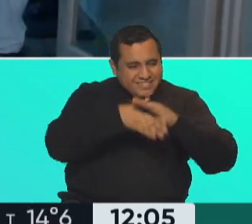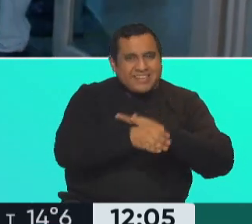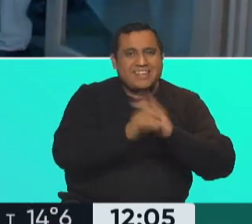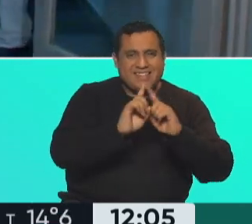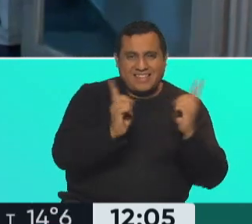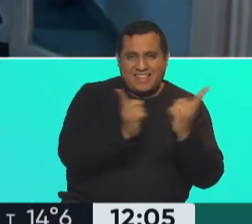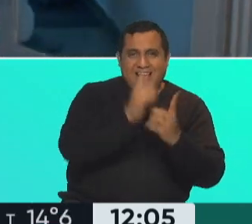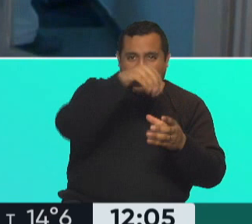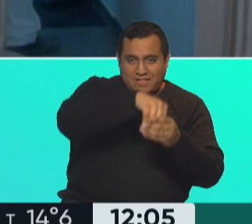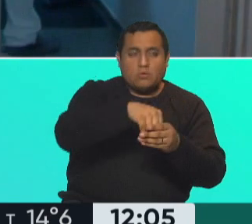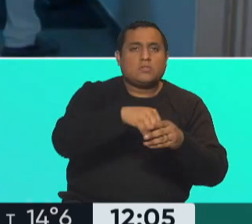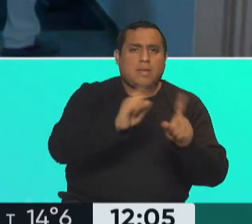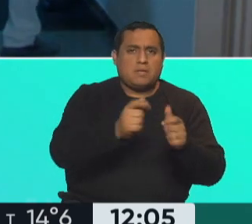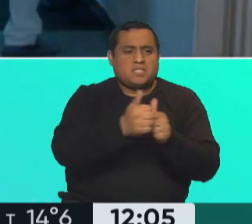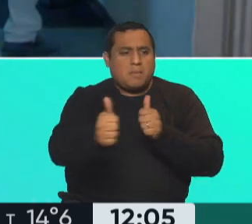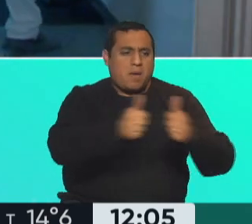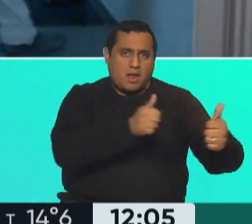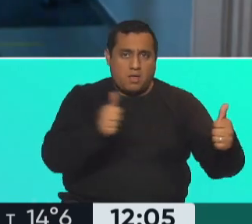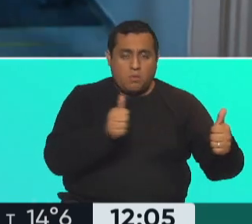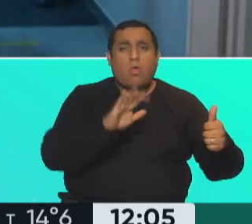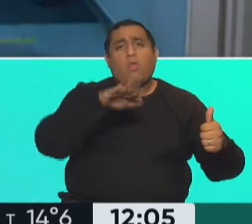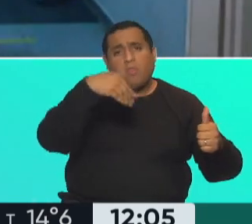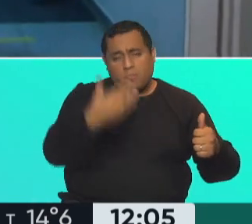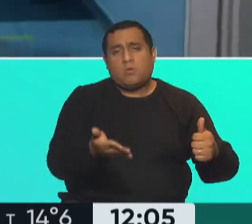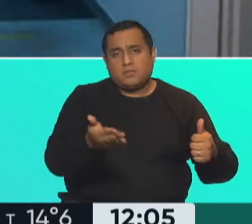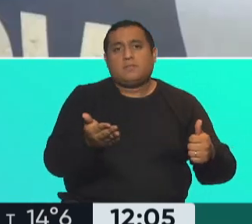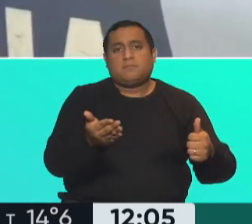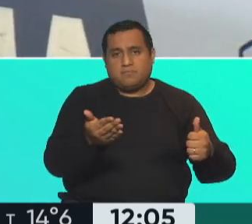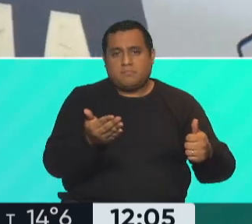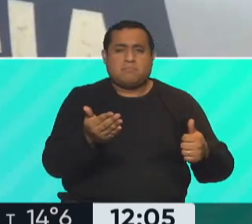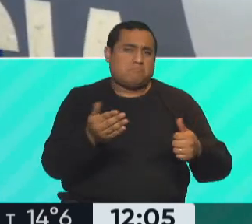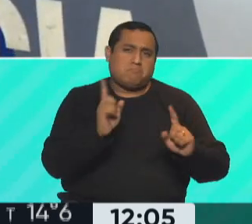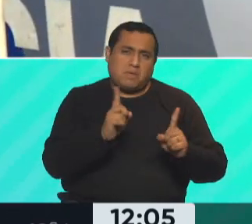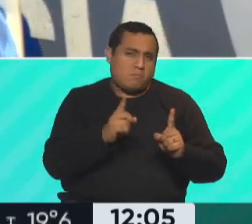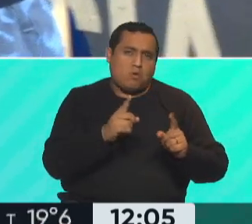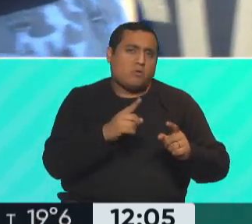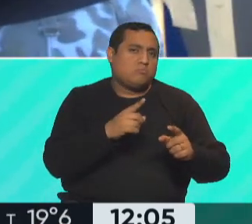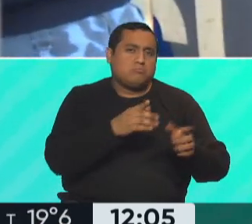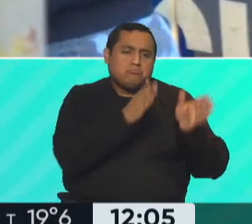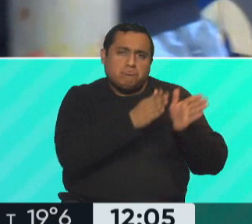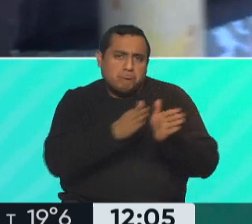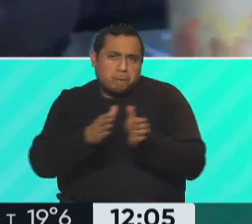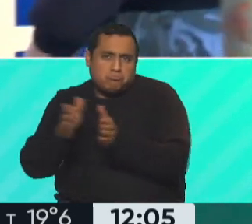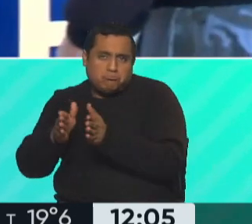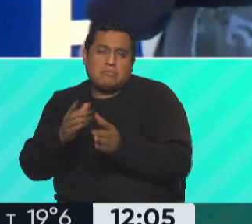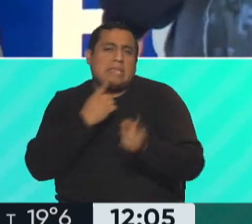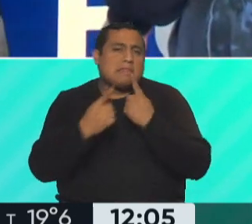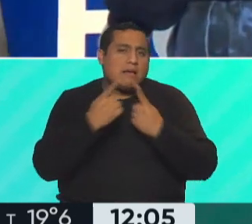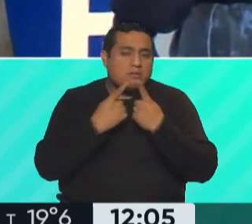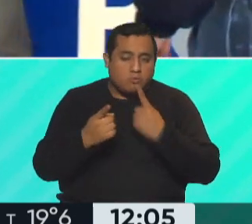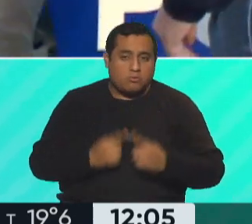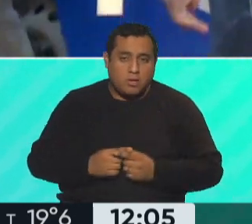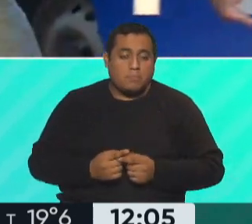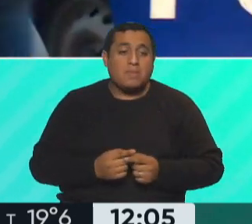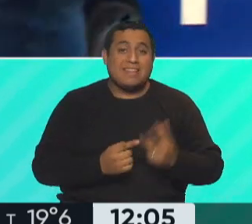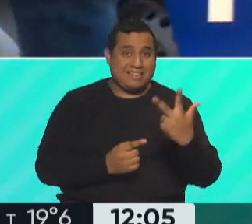fiscalía estén separados y luego comenzaron con todas las tratativas lógicas de una indagatoria. Uno de